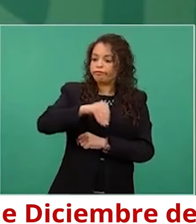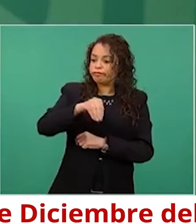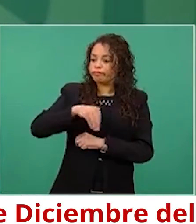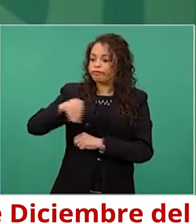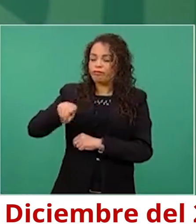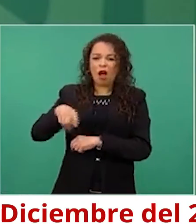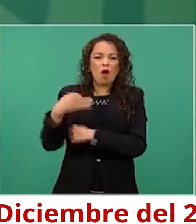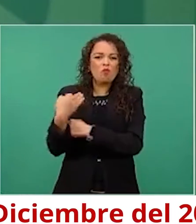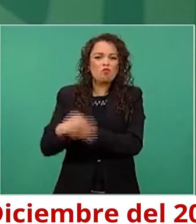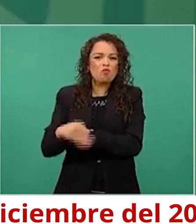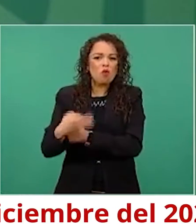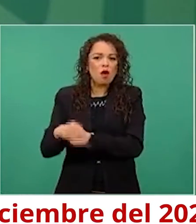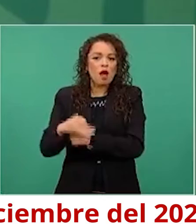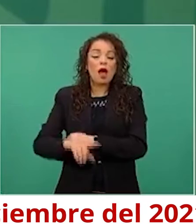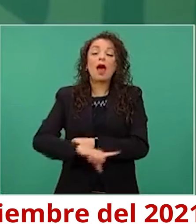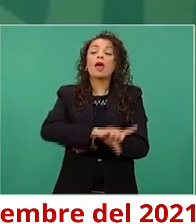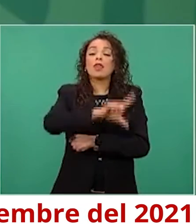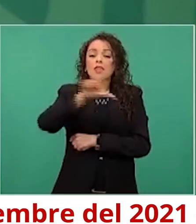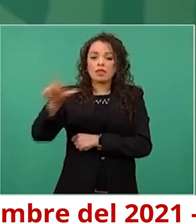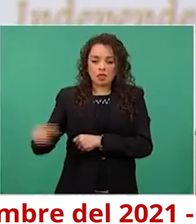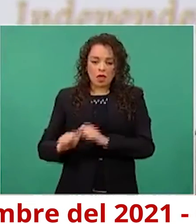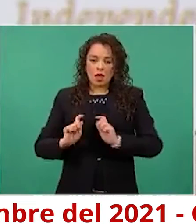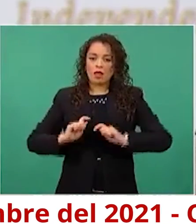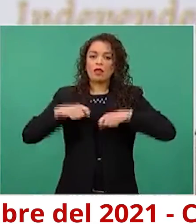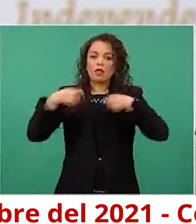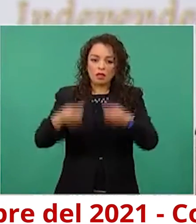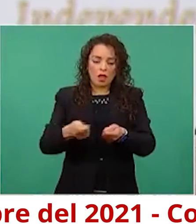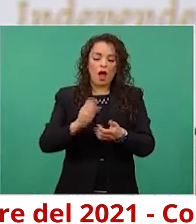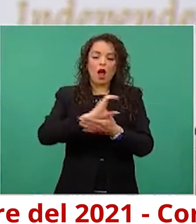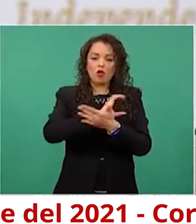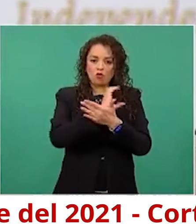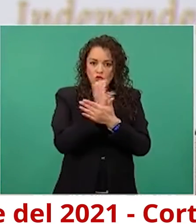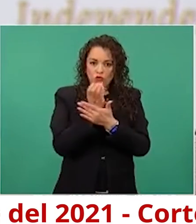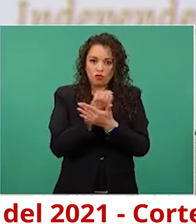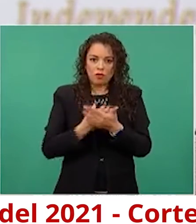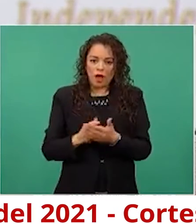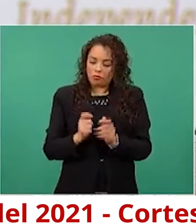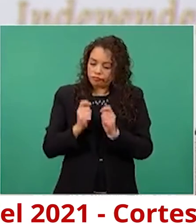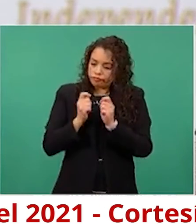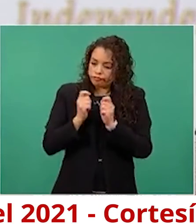trabajadores de base con plazas.